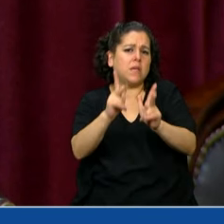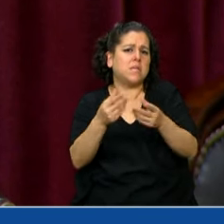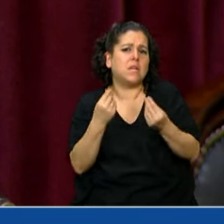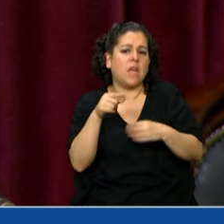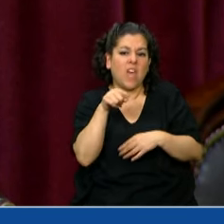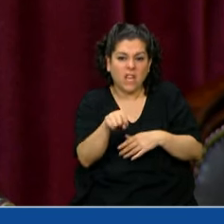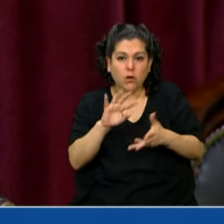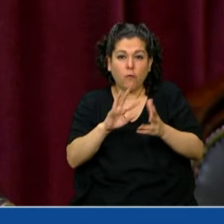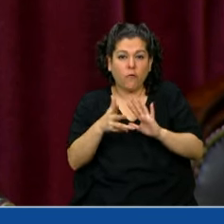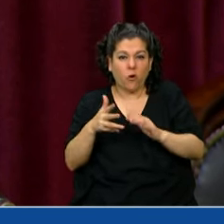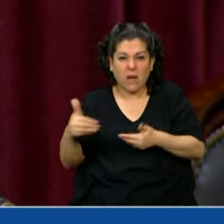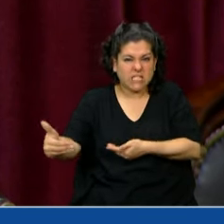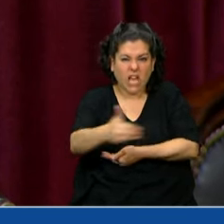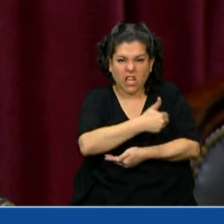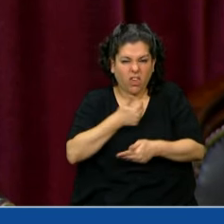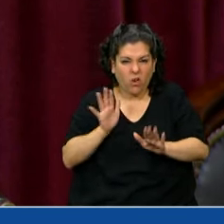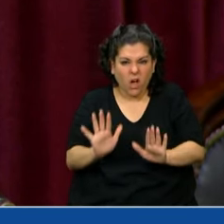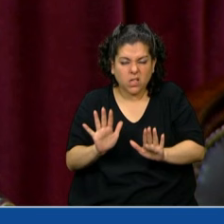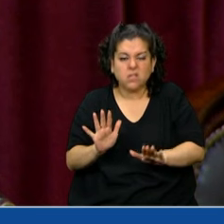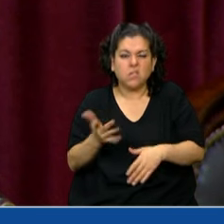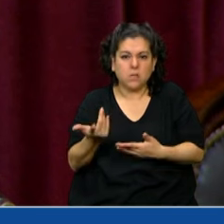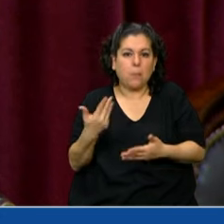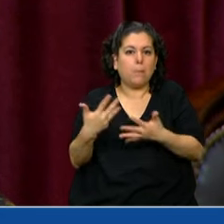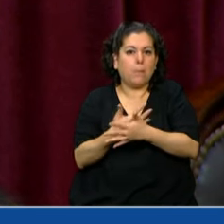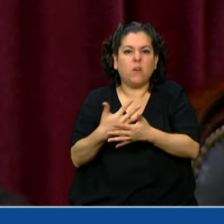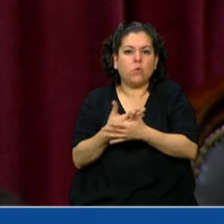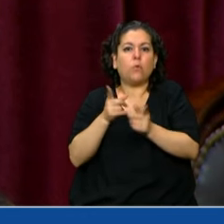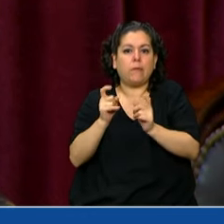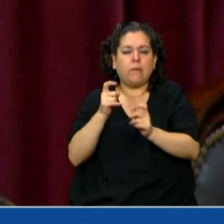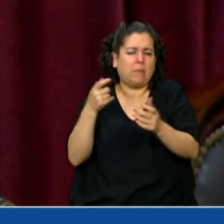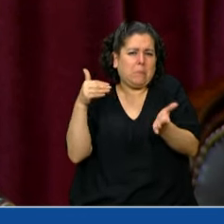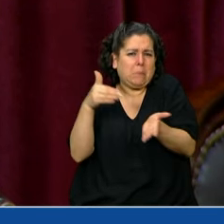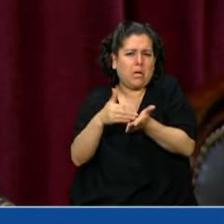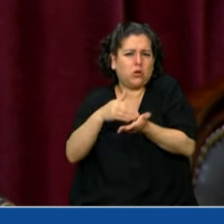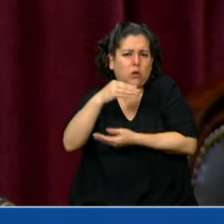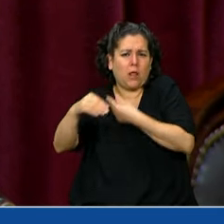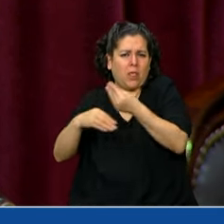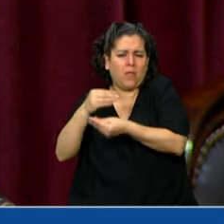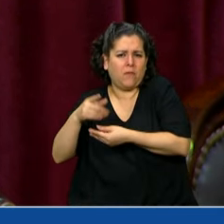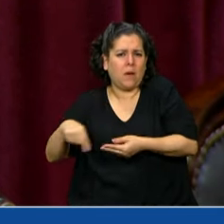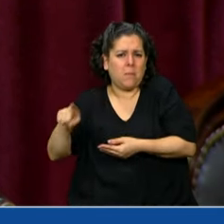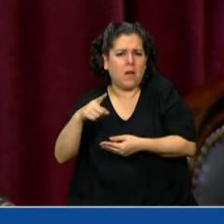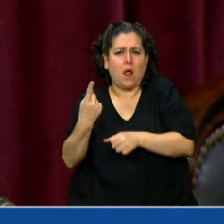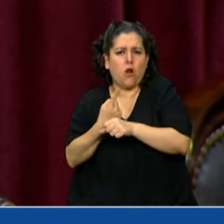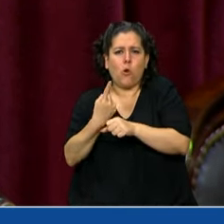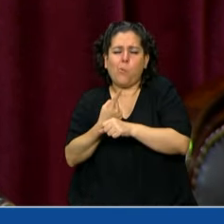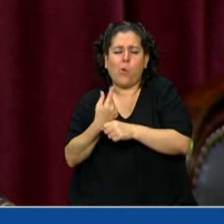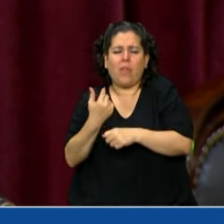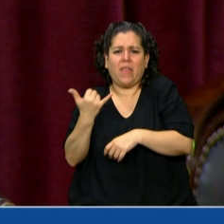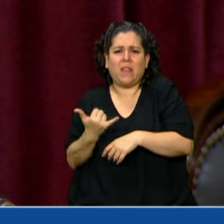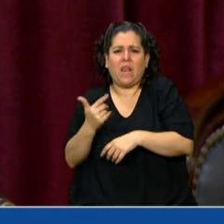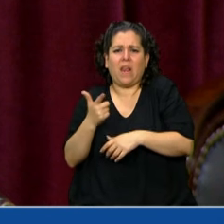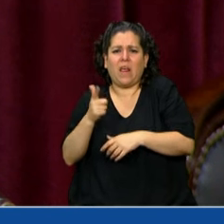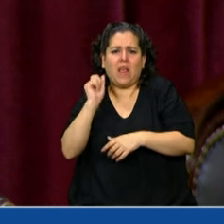saqueo esa costa de millones de familias ni siquiera pueden Acceder al gas natural después de 10